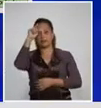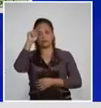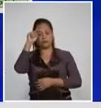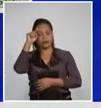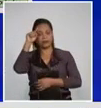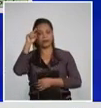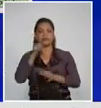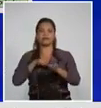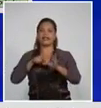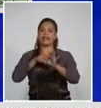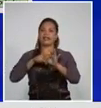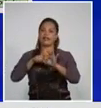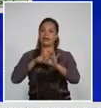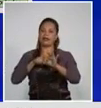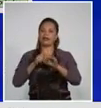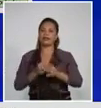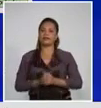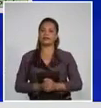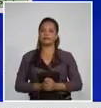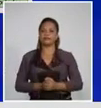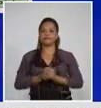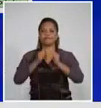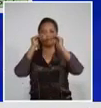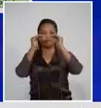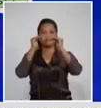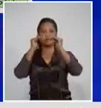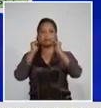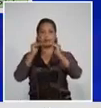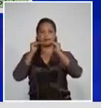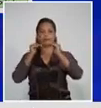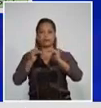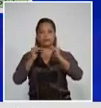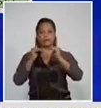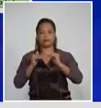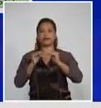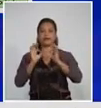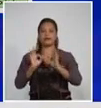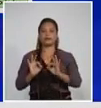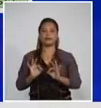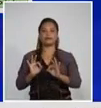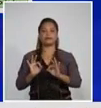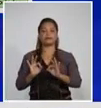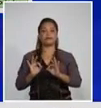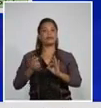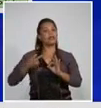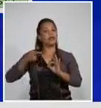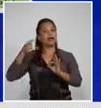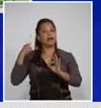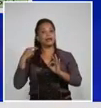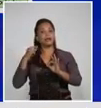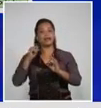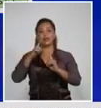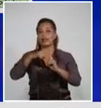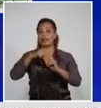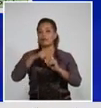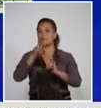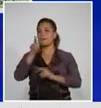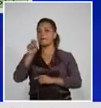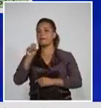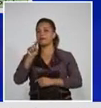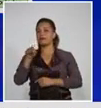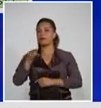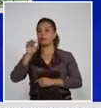municipio especial Isla de la Juventud, en ese mismo orden. Y ayer, Las Tunas con